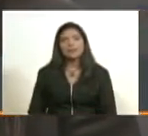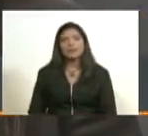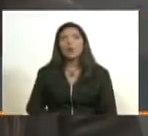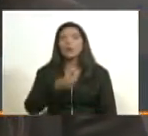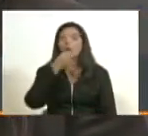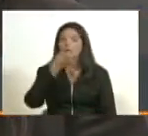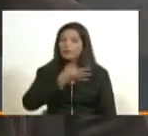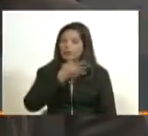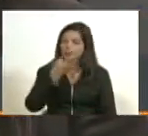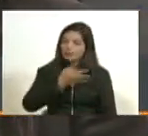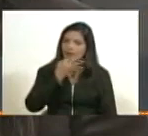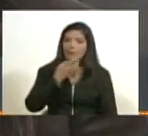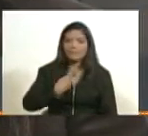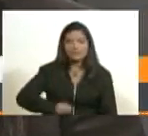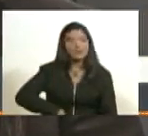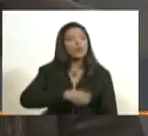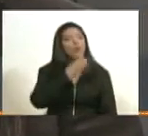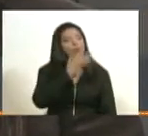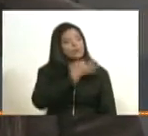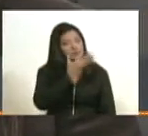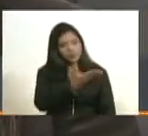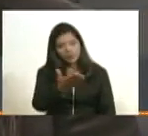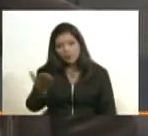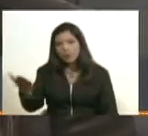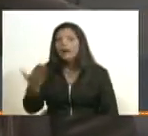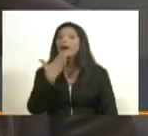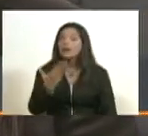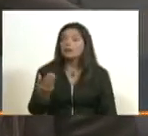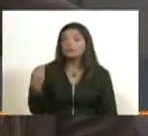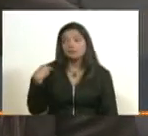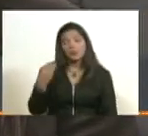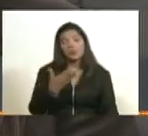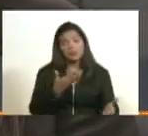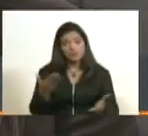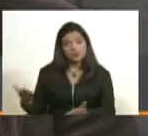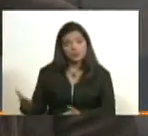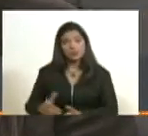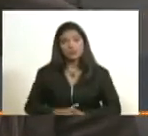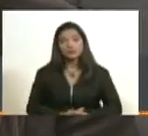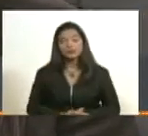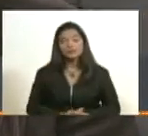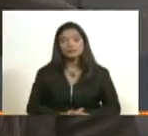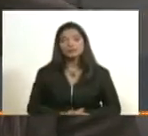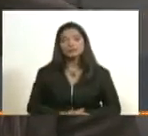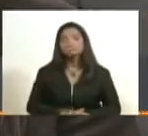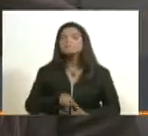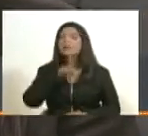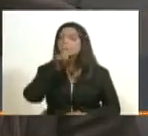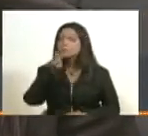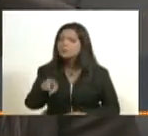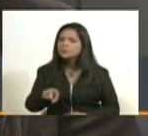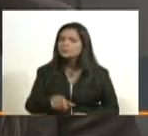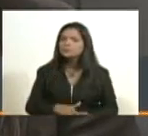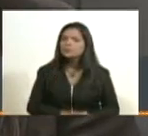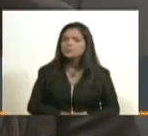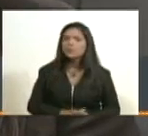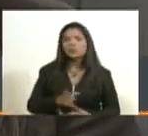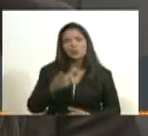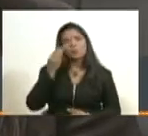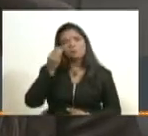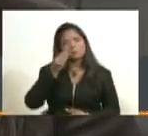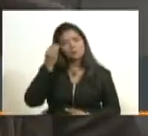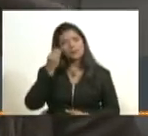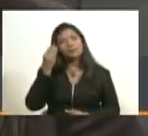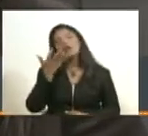Buenas tardes, presidente. Buenas tardes a todos. Gracias por la invitación. Quería preguntarle si usted ha considerado si